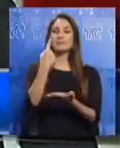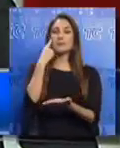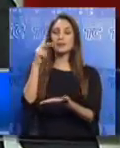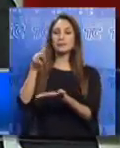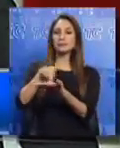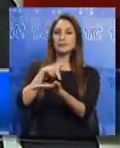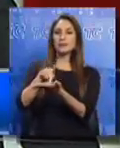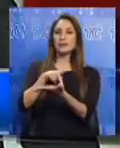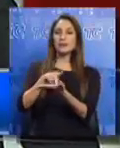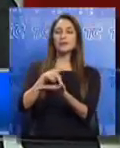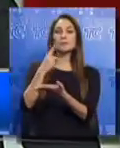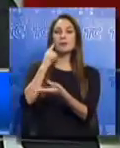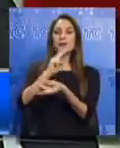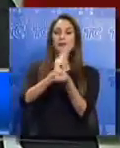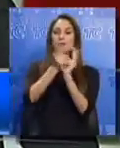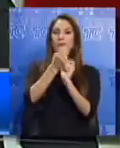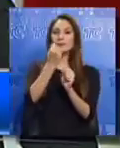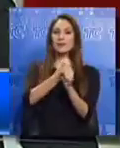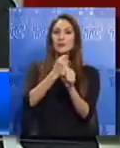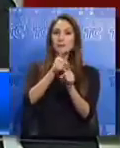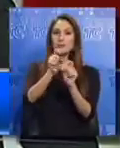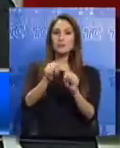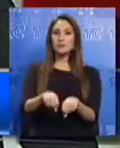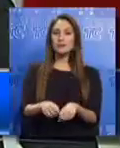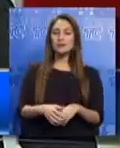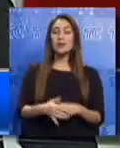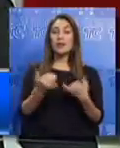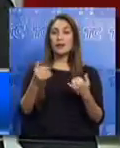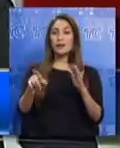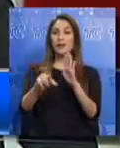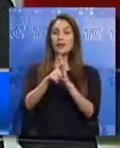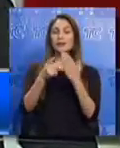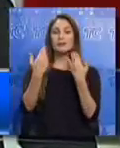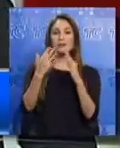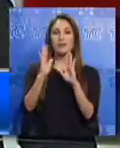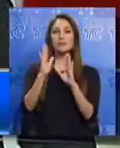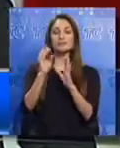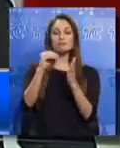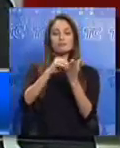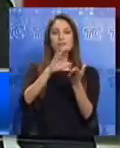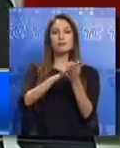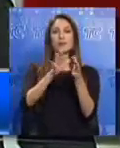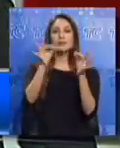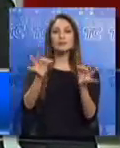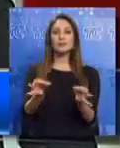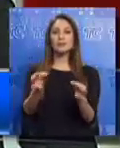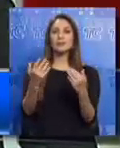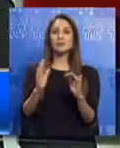en vigencia de las reformas laborales. Esta ley ya fue aplicada hoy en el registro oficial.